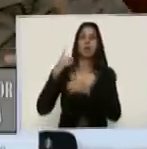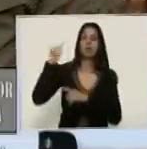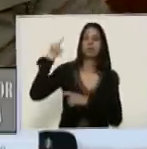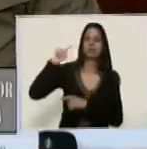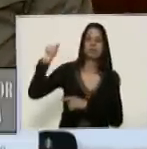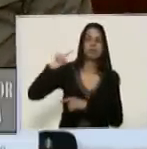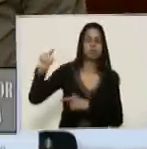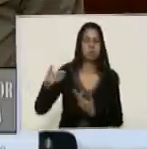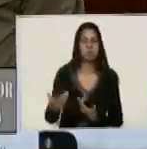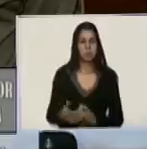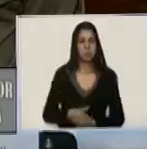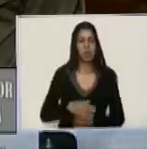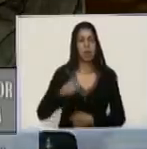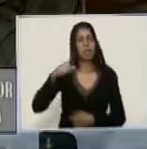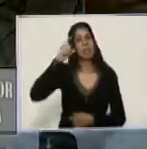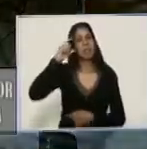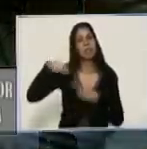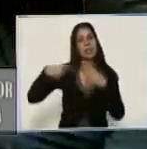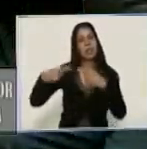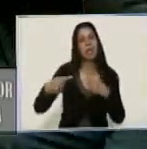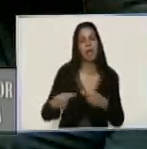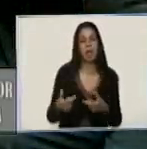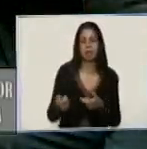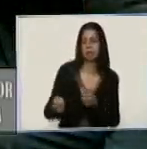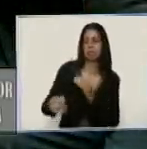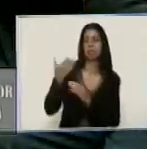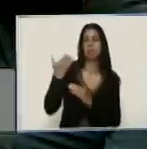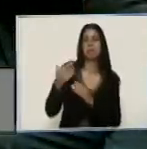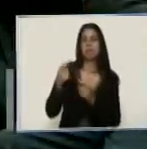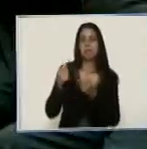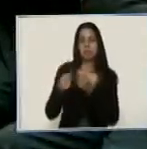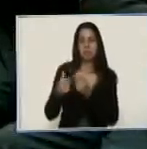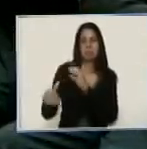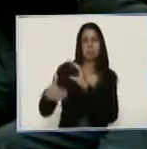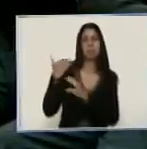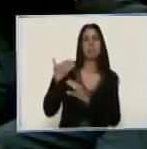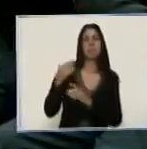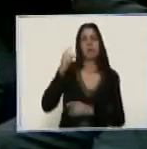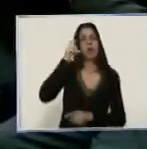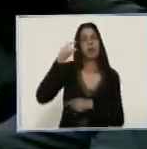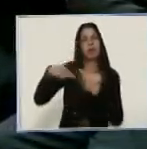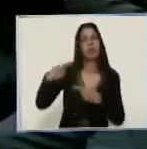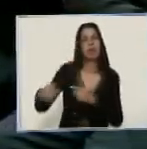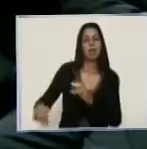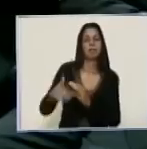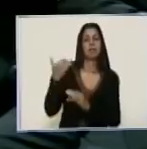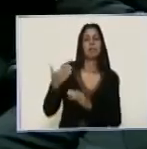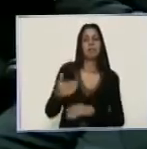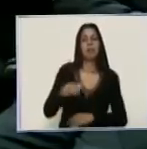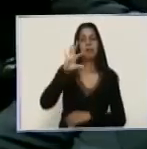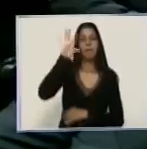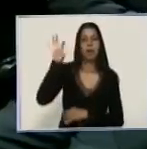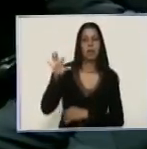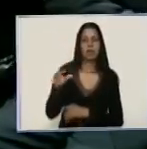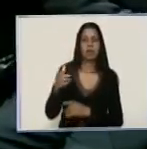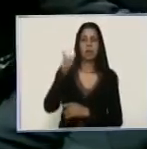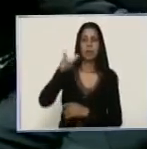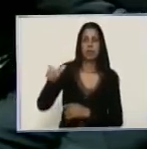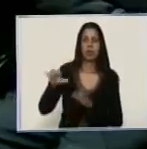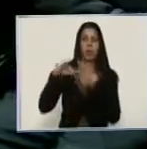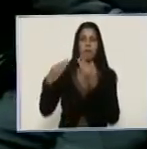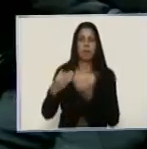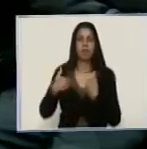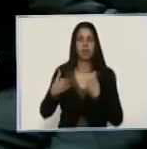¿Cuántos mensajes recibimos todos los días? Queremos regresarnos a Venezuela. Todos los días, desde estos países.